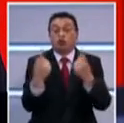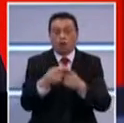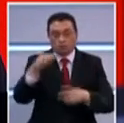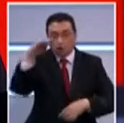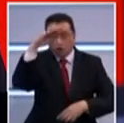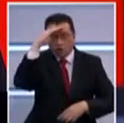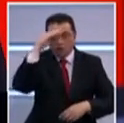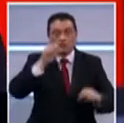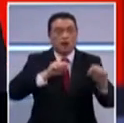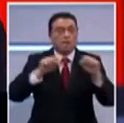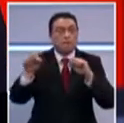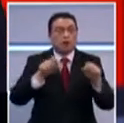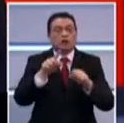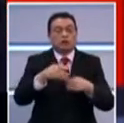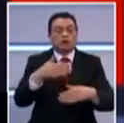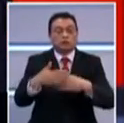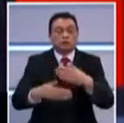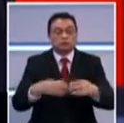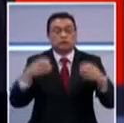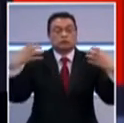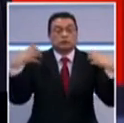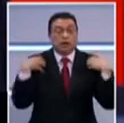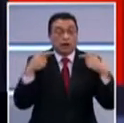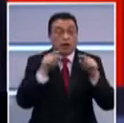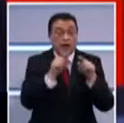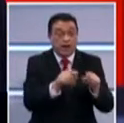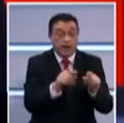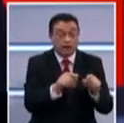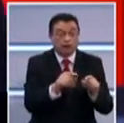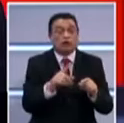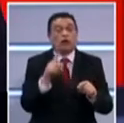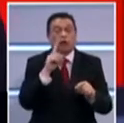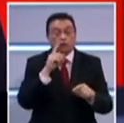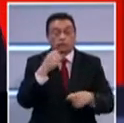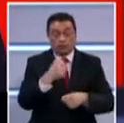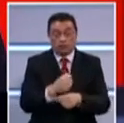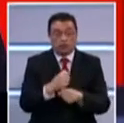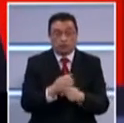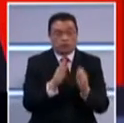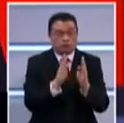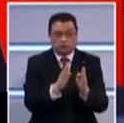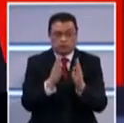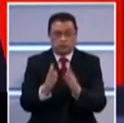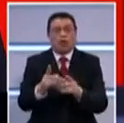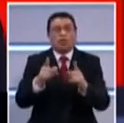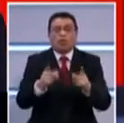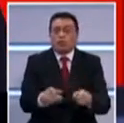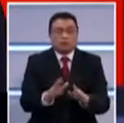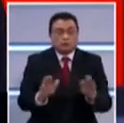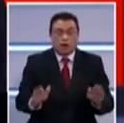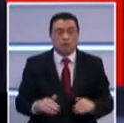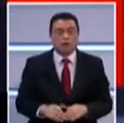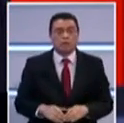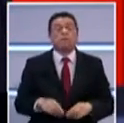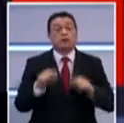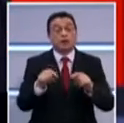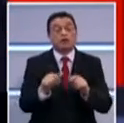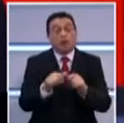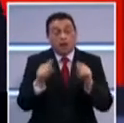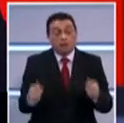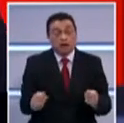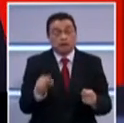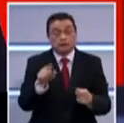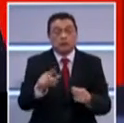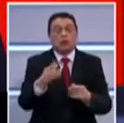confianza política que deseen tienen cargo de esa naturaleza están desempeñando las labores que corresponde y más allá de